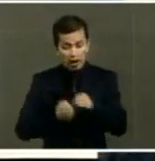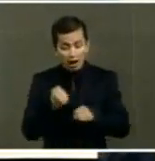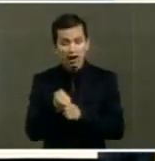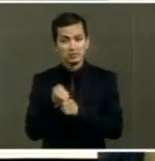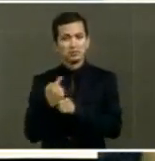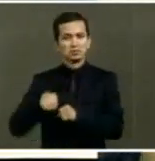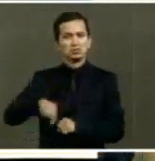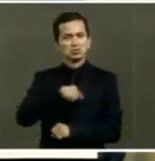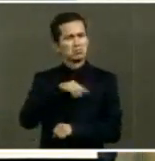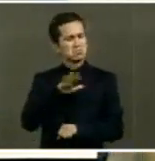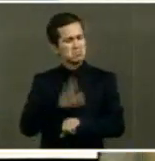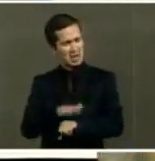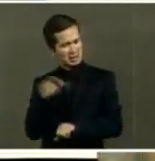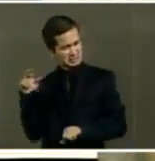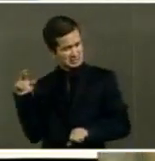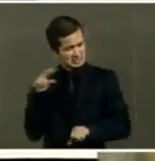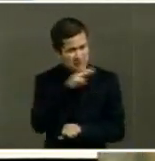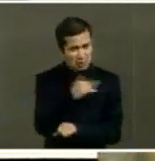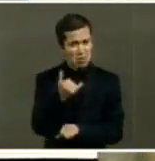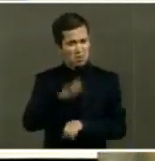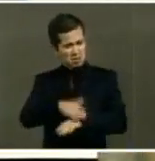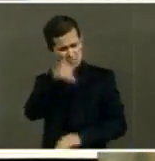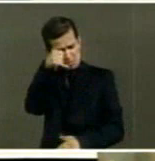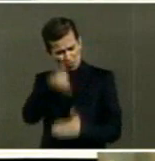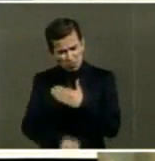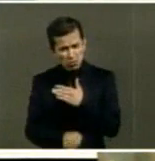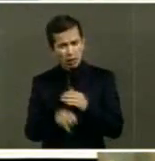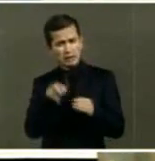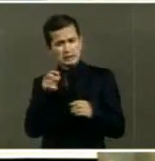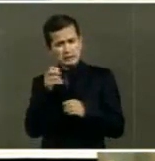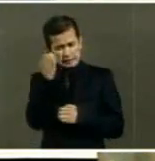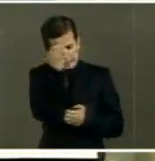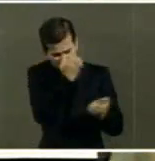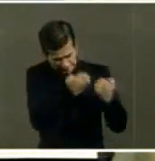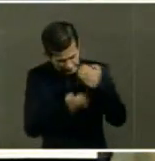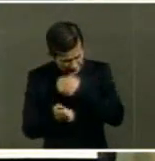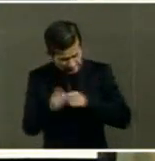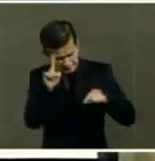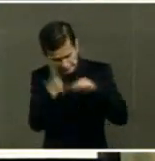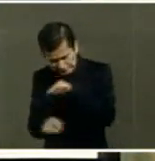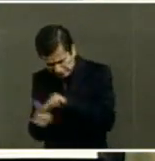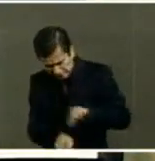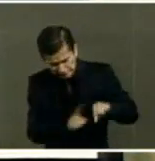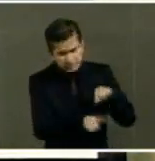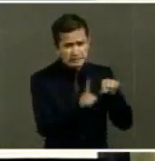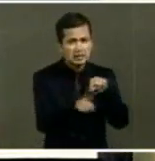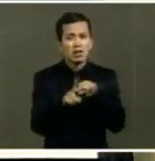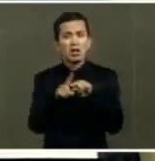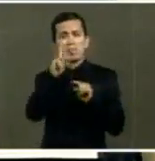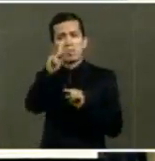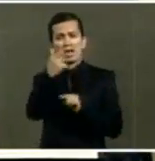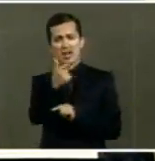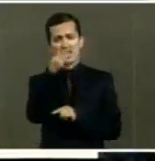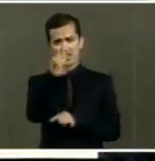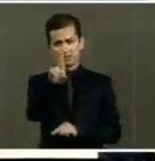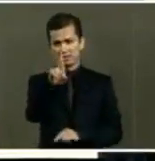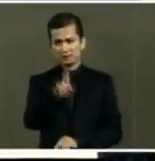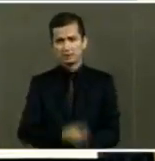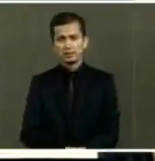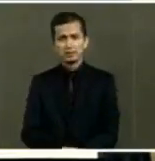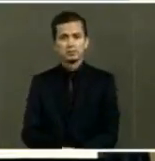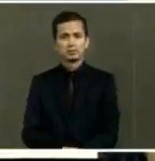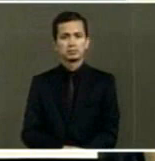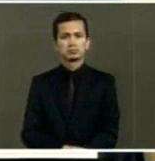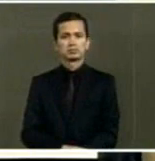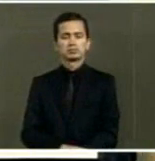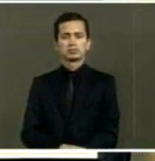acelerando y vamos a profundizar la depuración y el fortalecimiento de la Procuraduría General de la República.